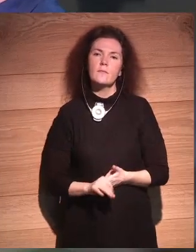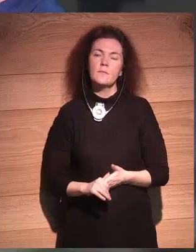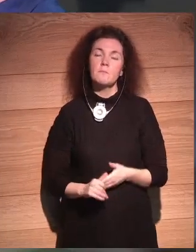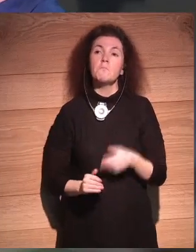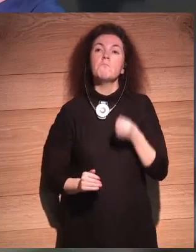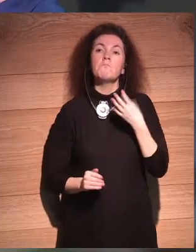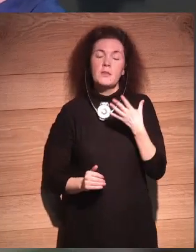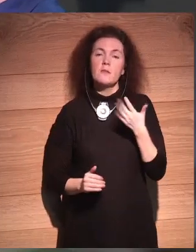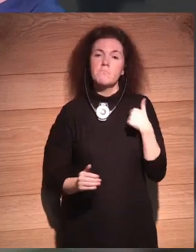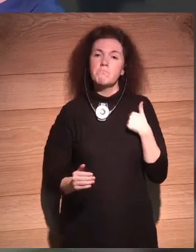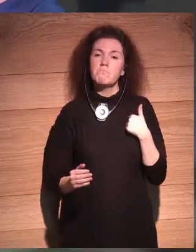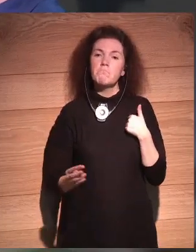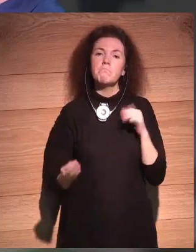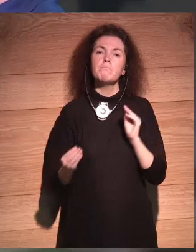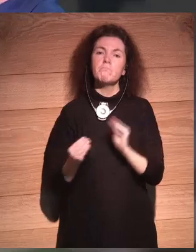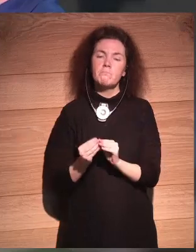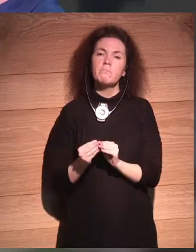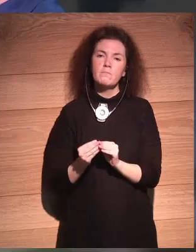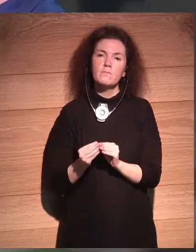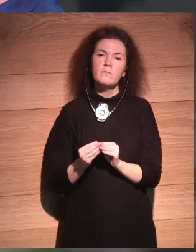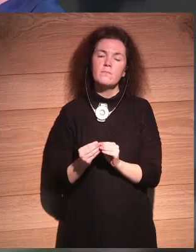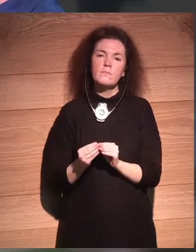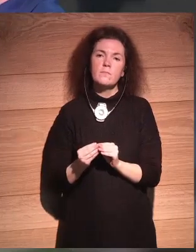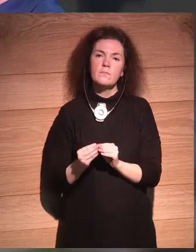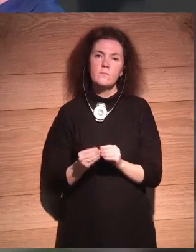Bueno, yo estoy de acuerdo.